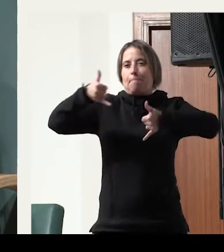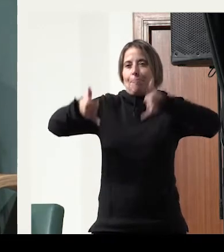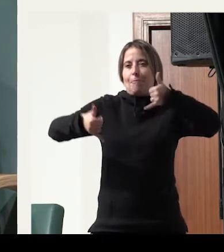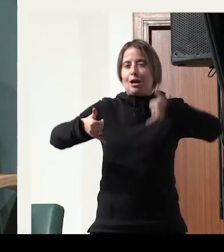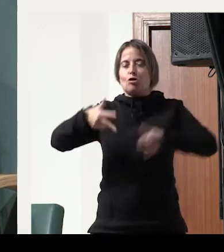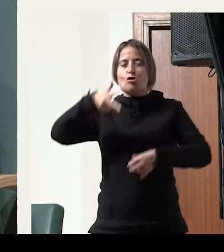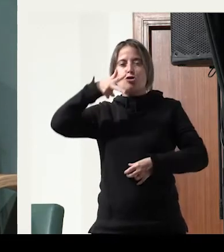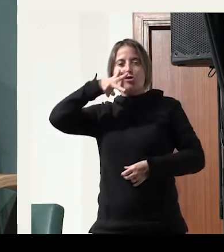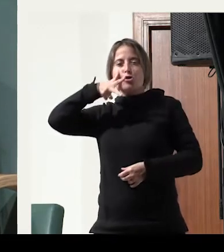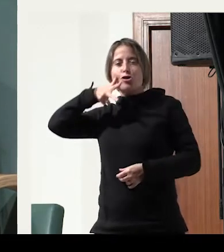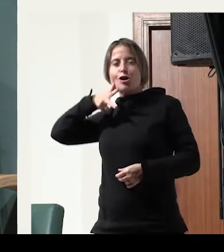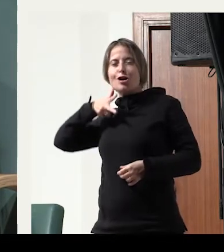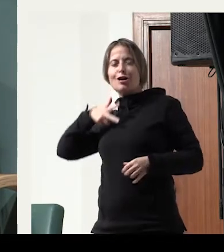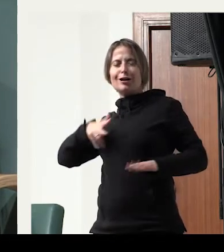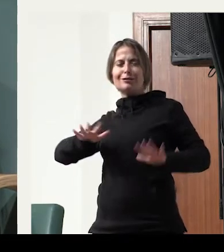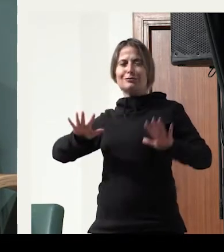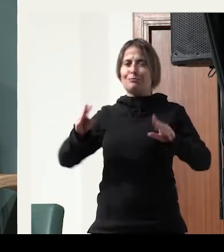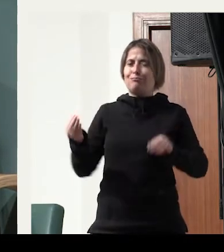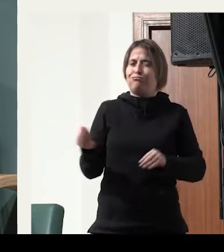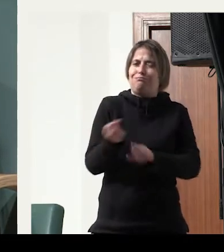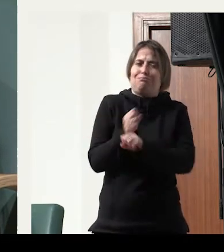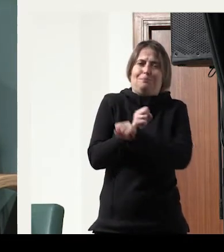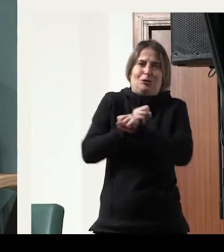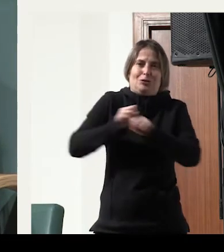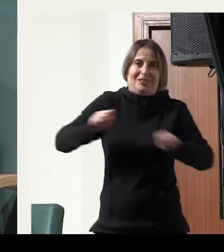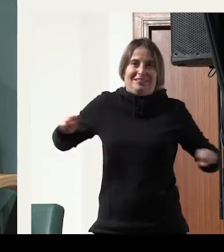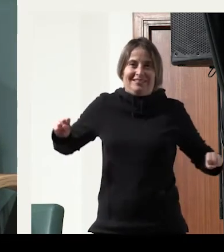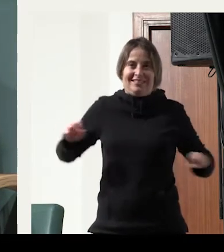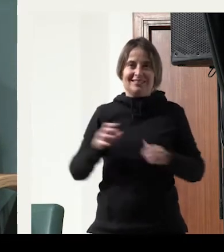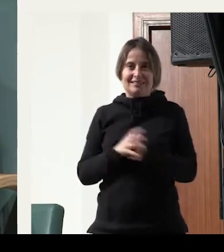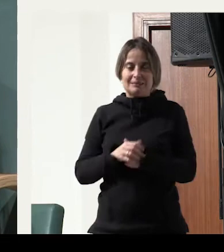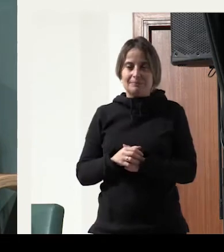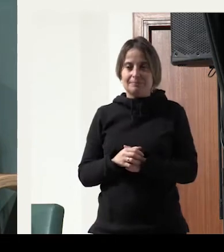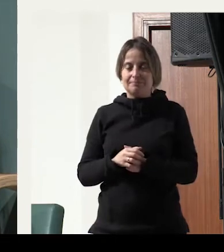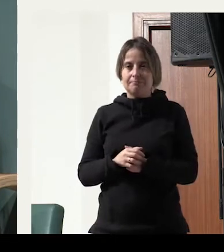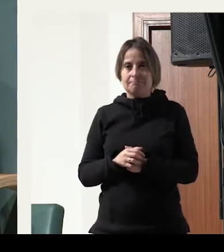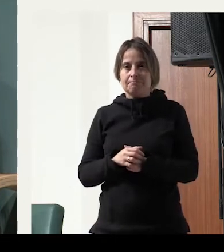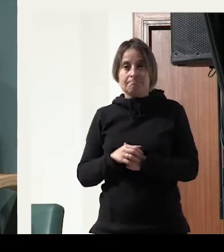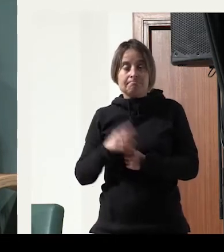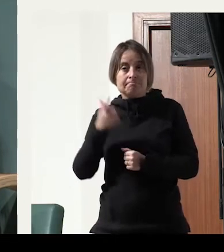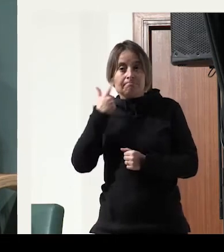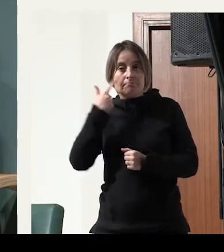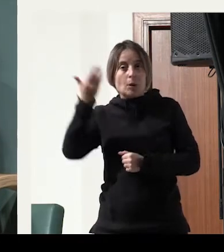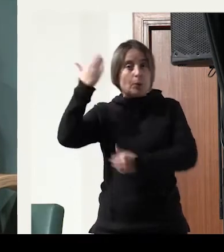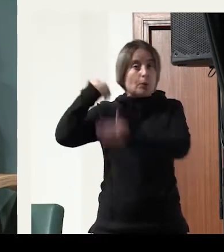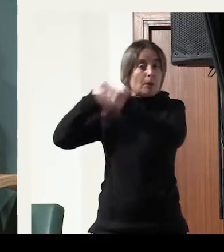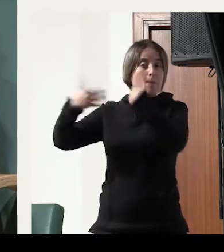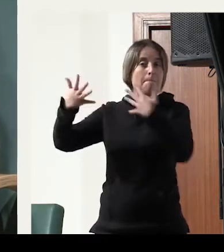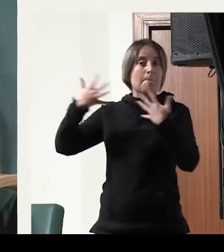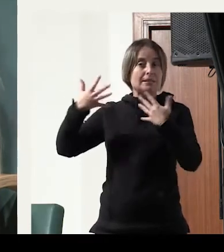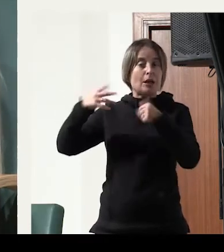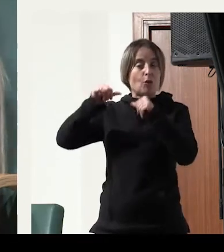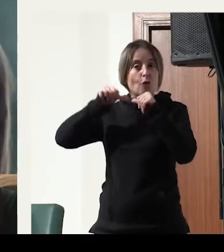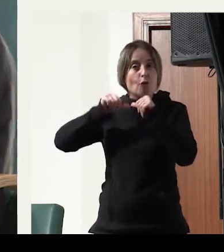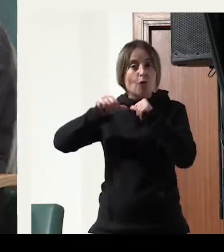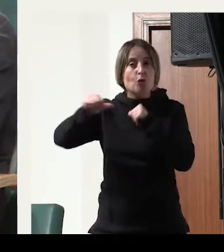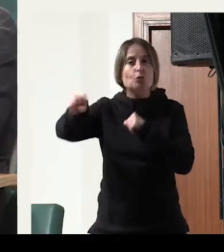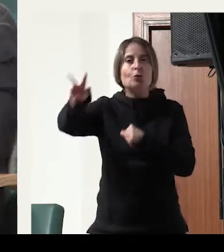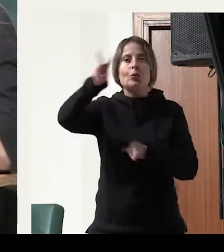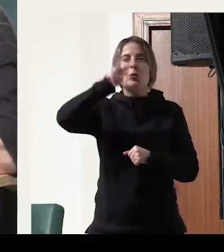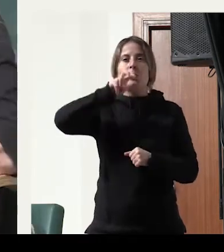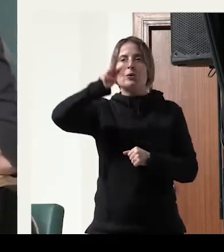o imposible. Hay que ventilar el pasado para que respire el futuro.